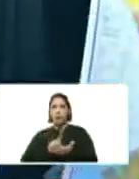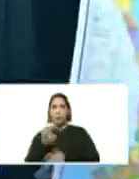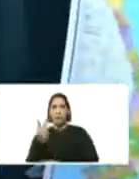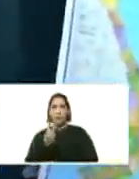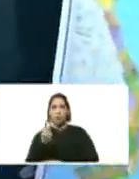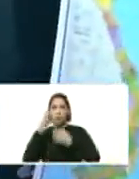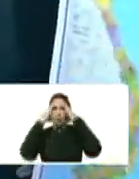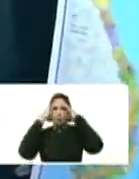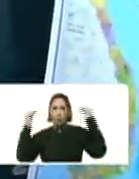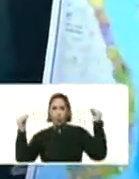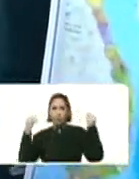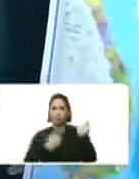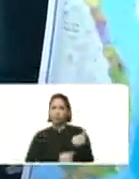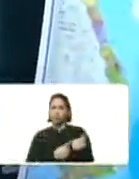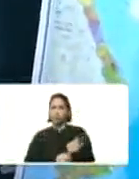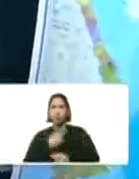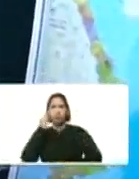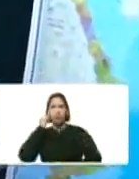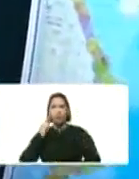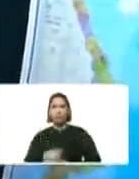Vietnam nuestra hermana, es nuestra hermana.